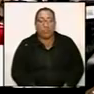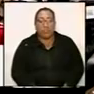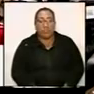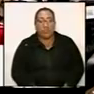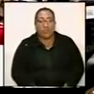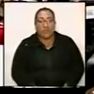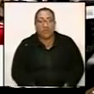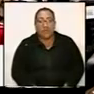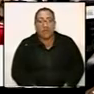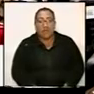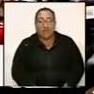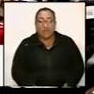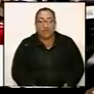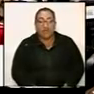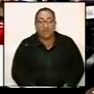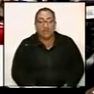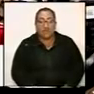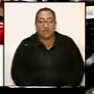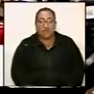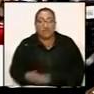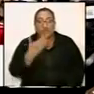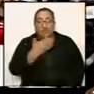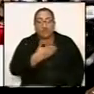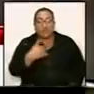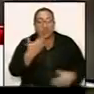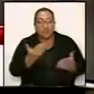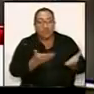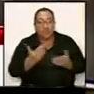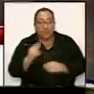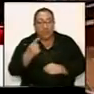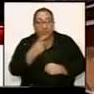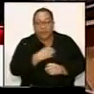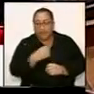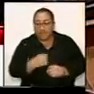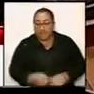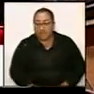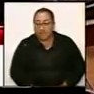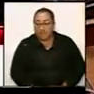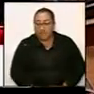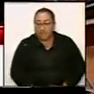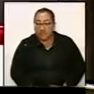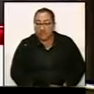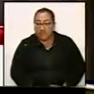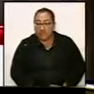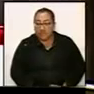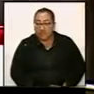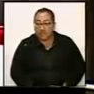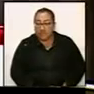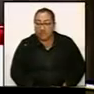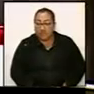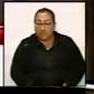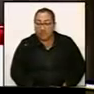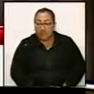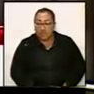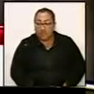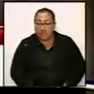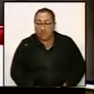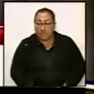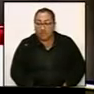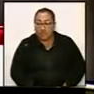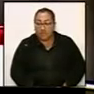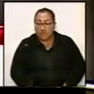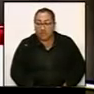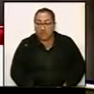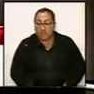Muchísimas gracias, presidente. Dando la bienvenida al señor Premier, a los señores ministros y ministras que le acompañan, a todos